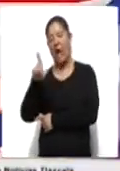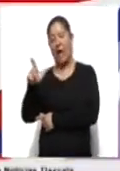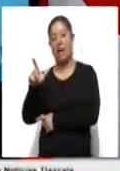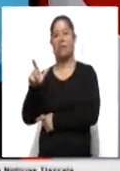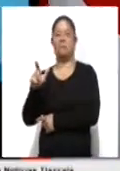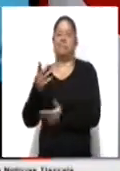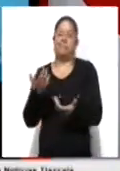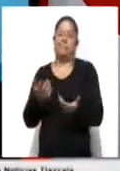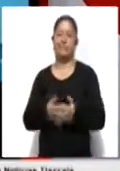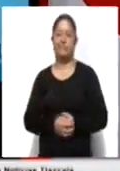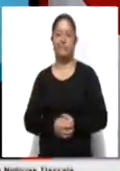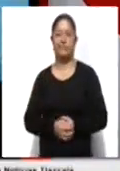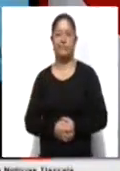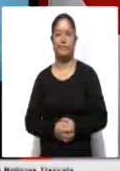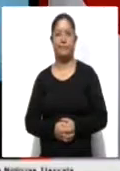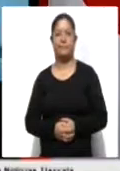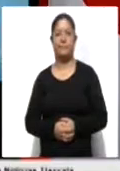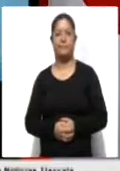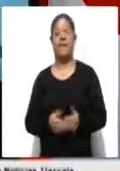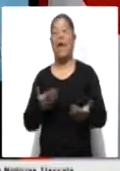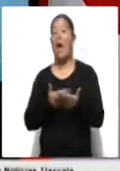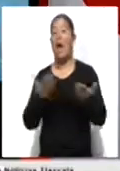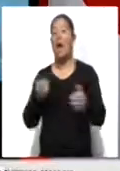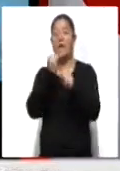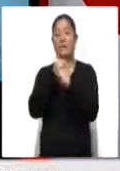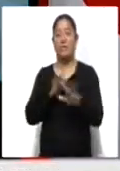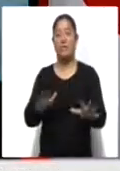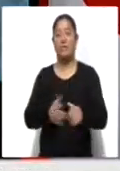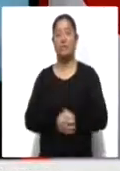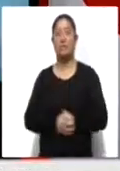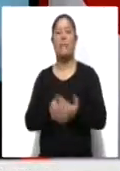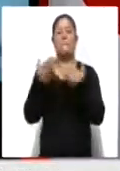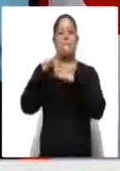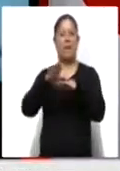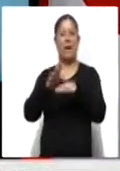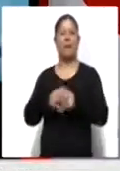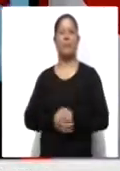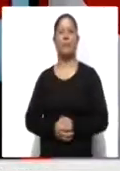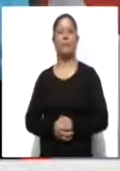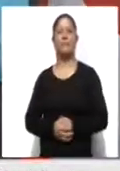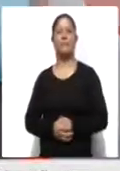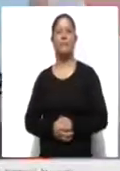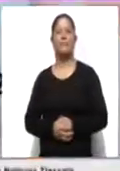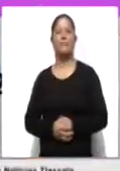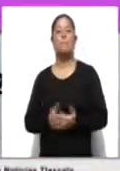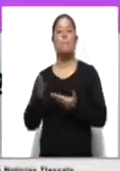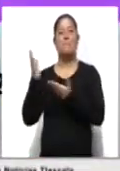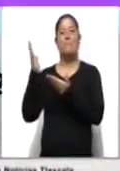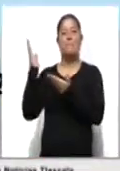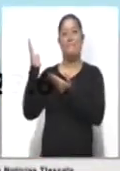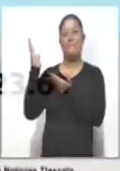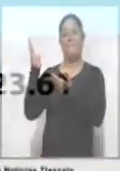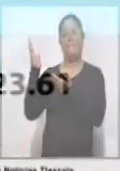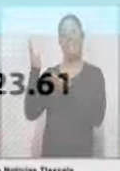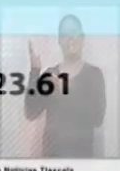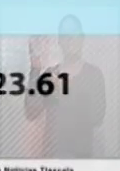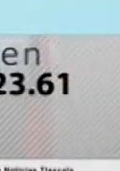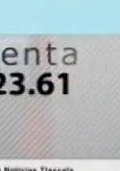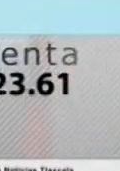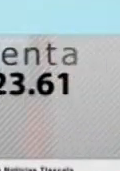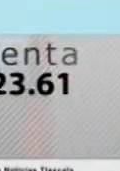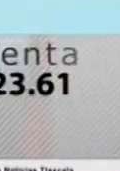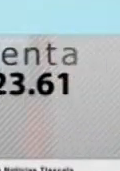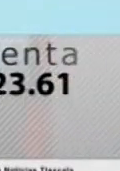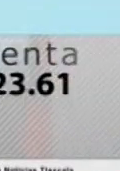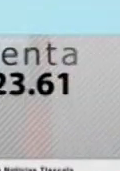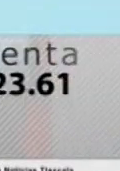Florida. Vamos a conocer la información de las divisas, ya se encuentra en su pantalla. El día de hoy el dólar a la compra